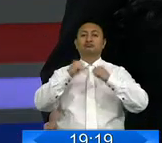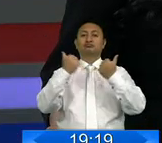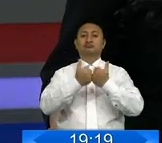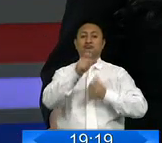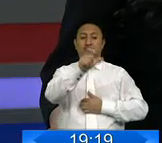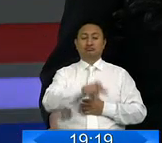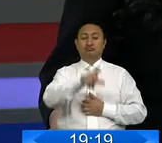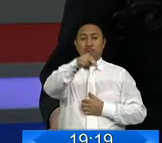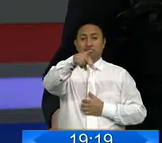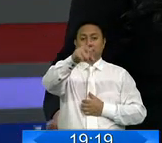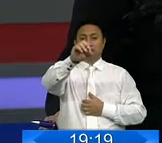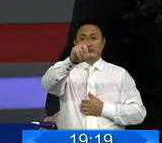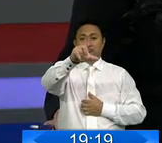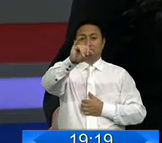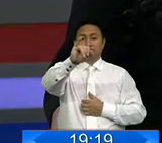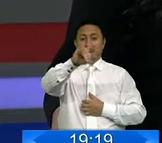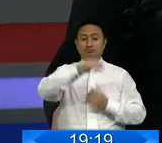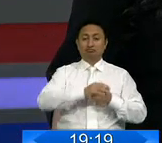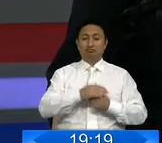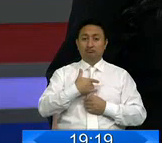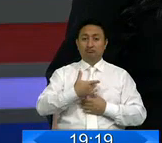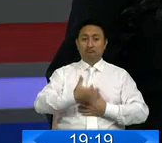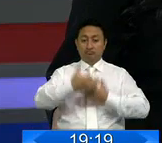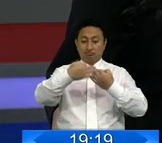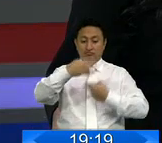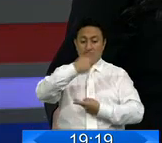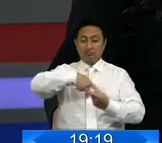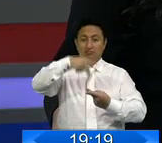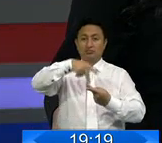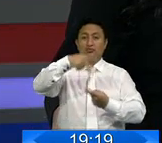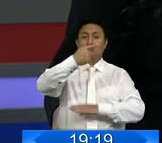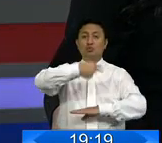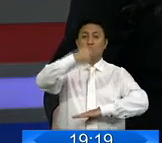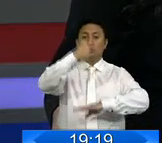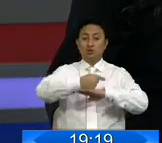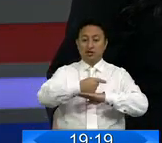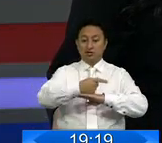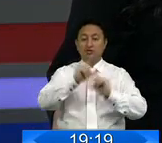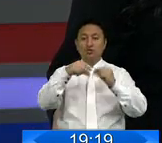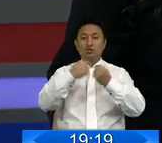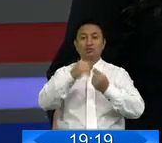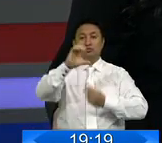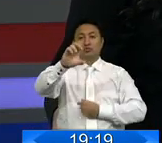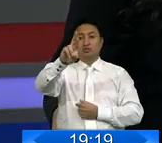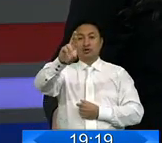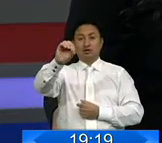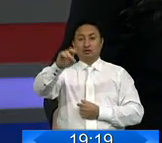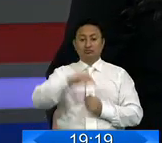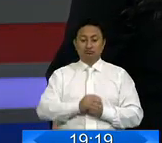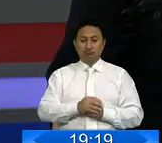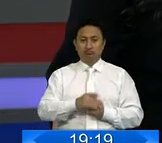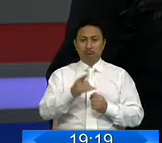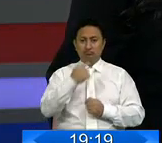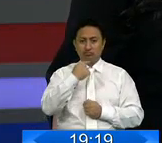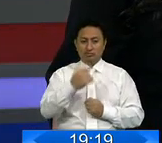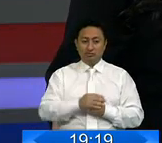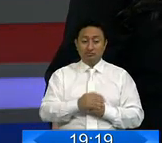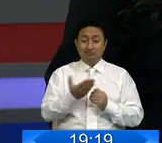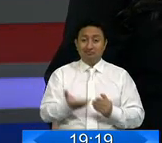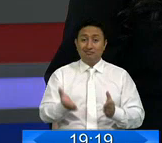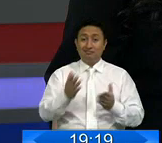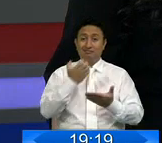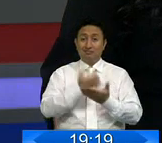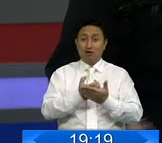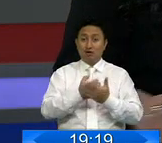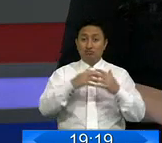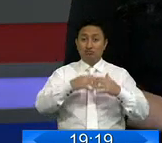Poli Ugarte oficializó su postulación a la prefectura del Guayas por Creo. Anunció que promoverá la reactivación